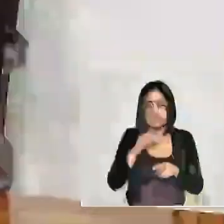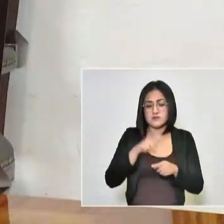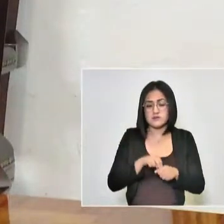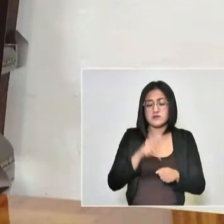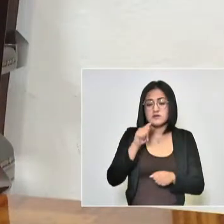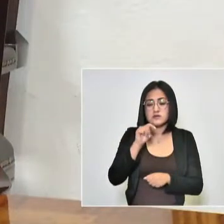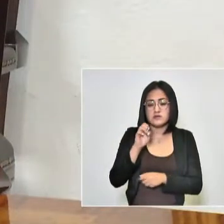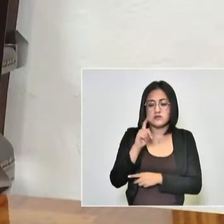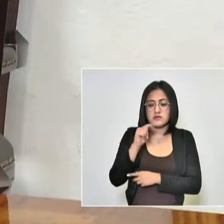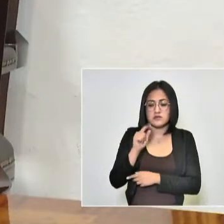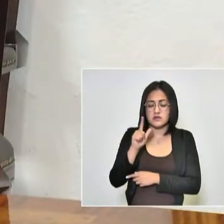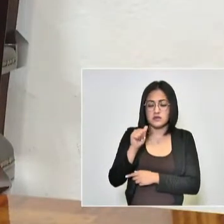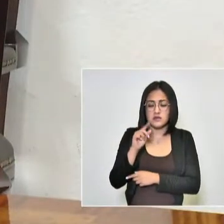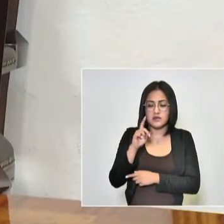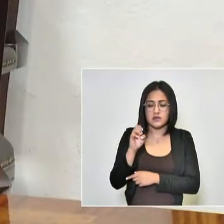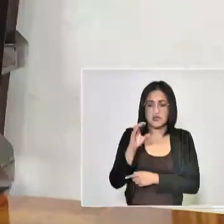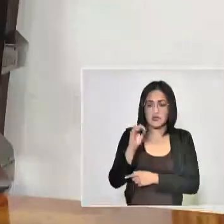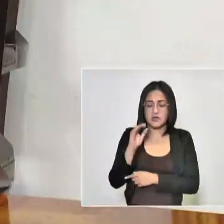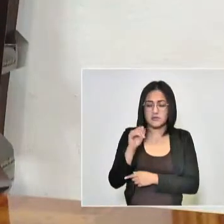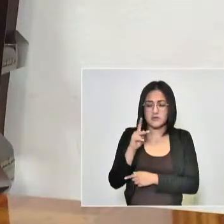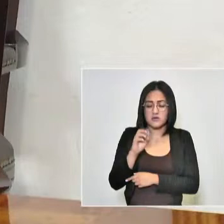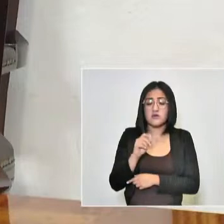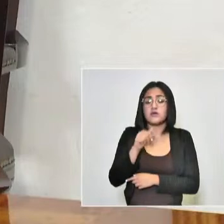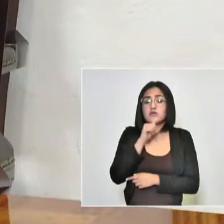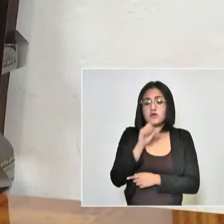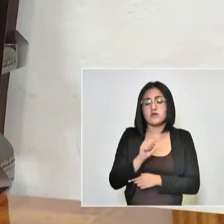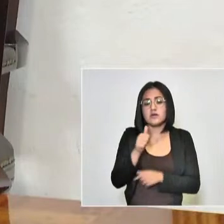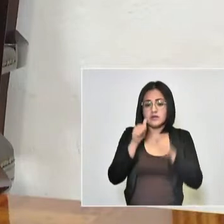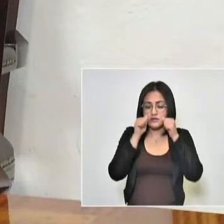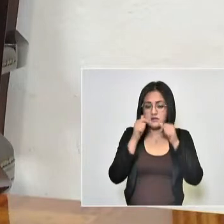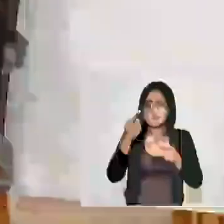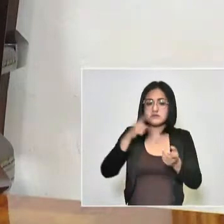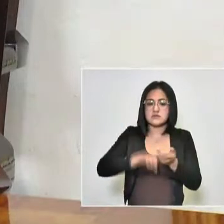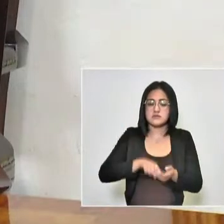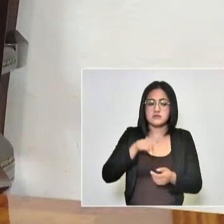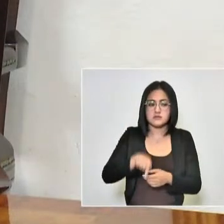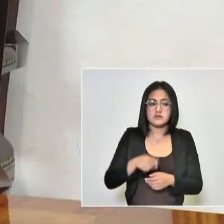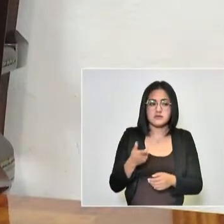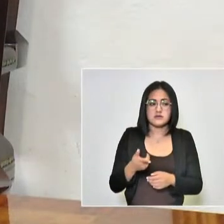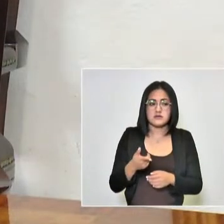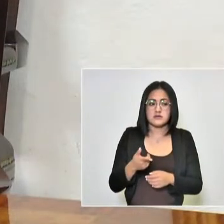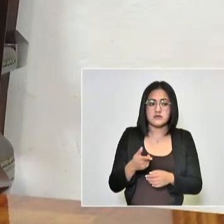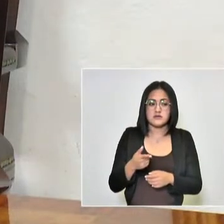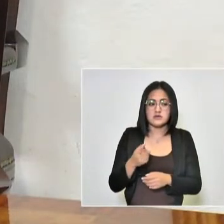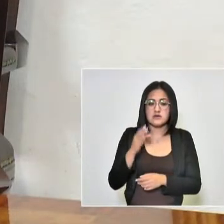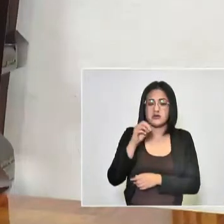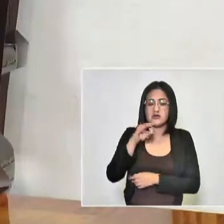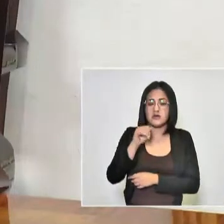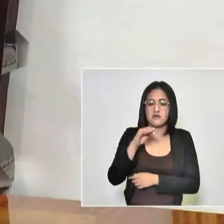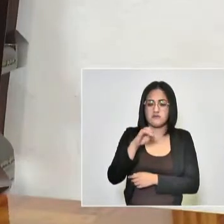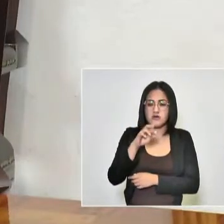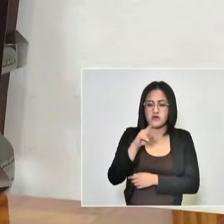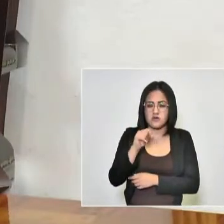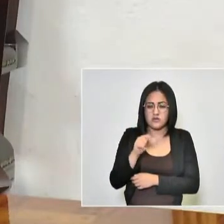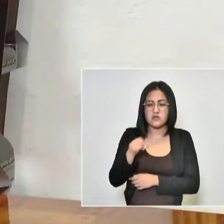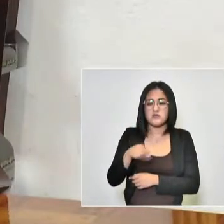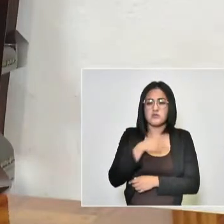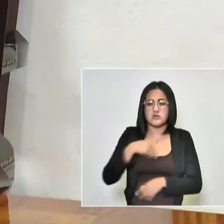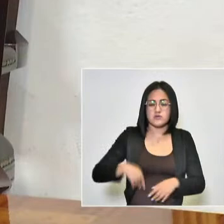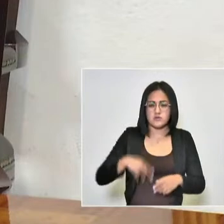de Ocampo, que se encuentran activos, atendidos por la SMATSOR, por CONAFOR y por los